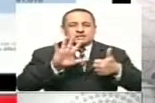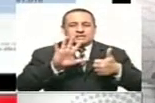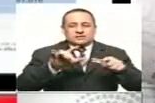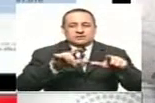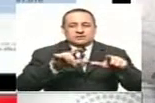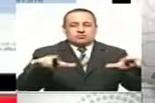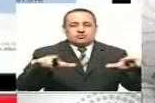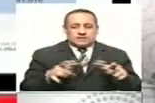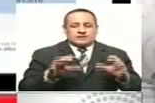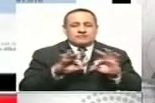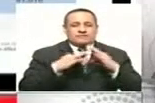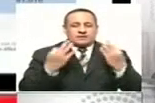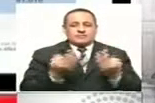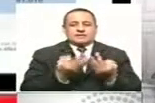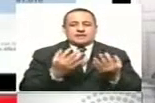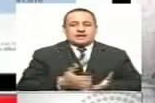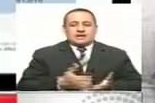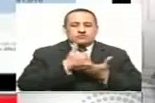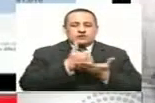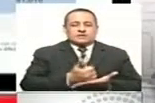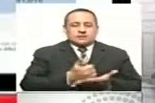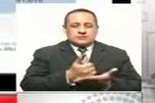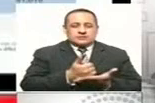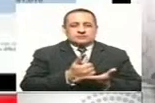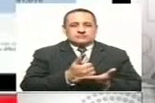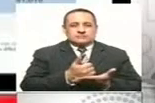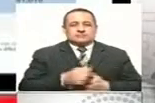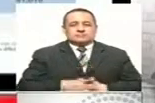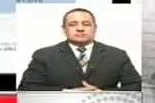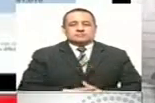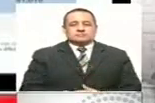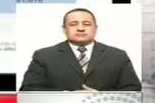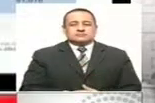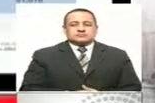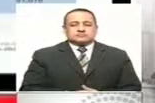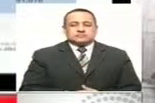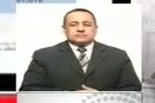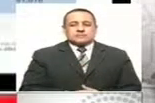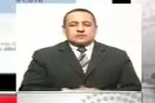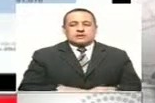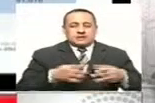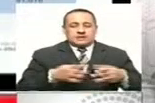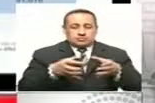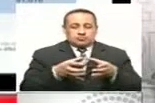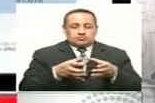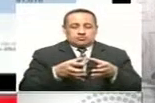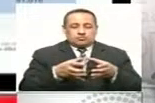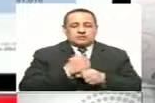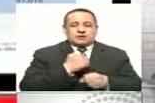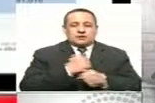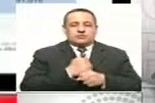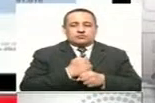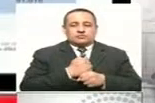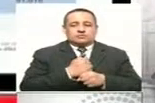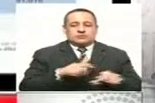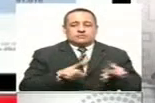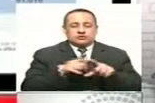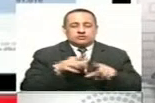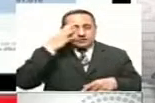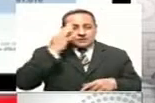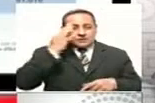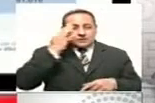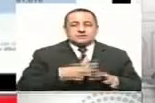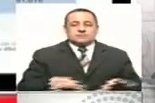26.836 familias atendidas, ¿no? En este rubro. Eso creo que va a ser